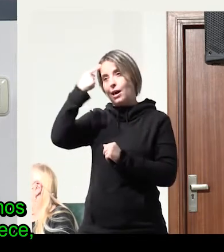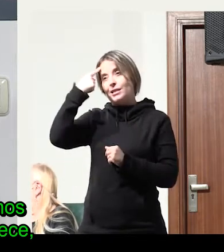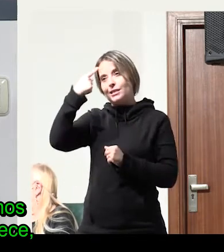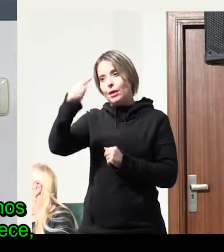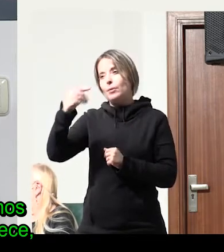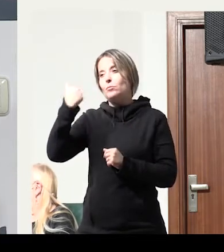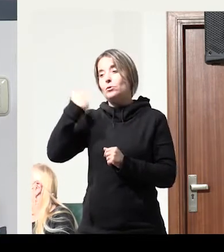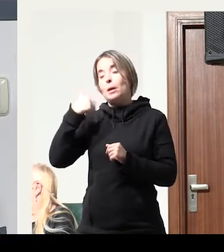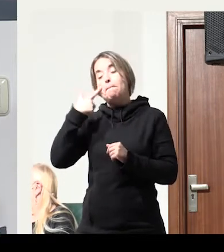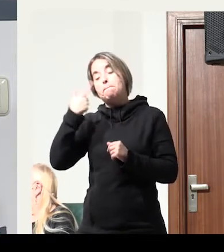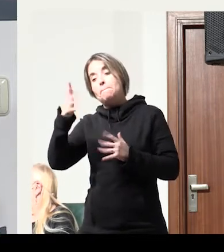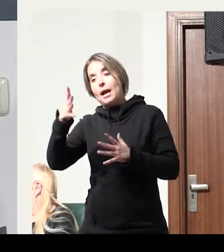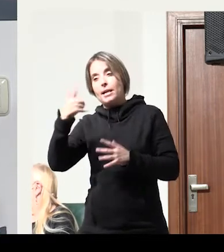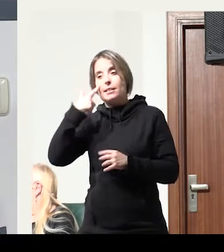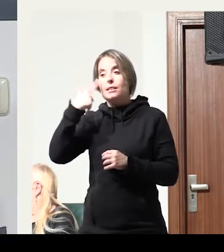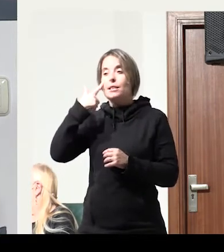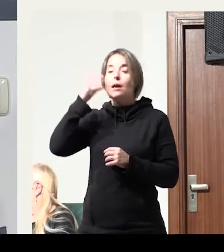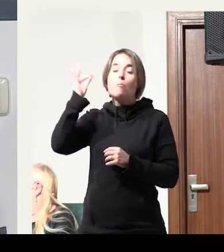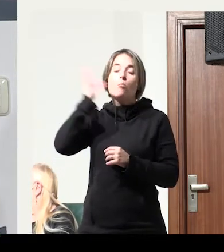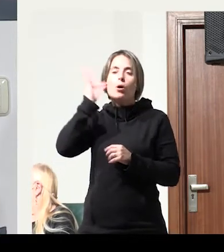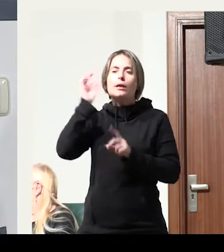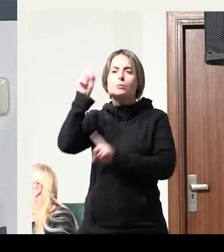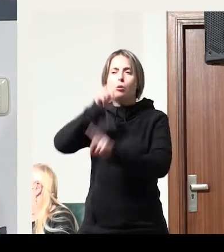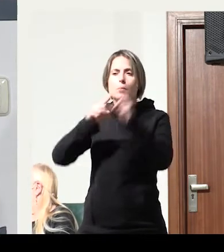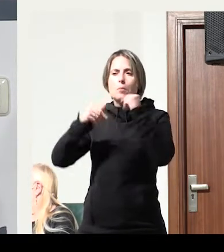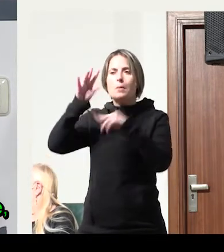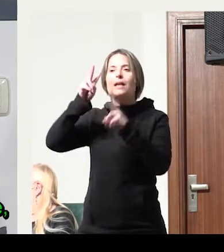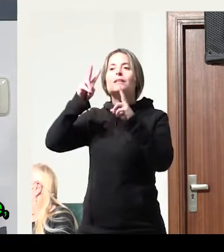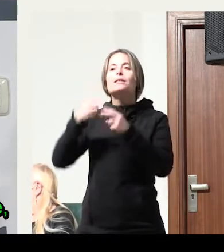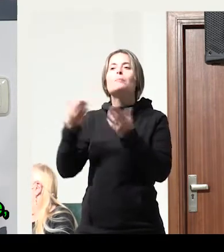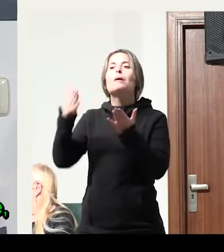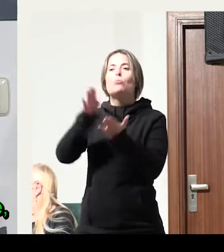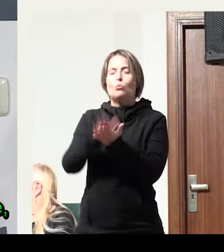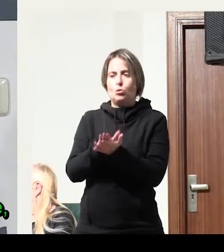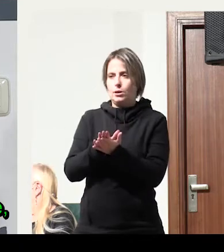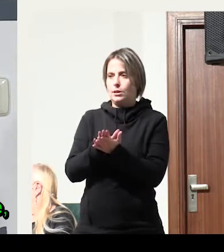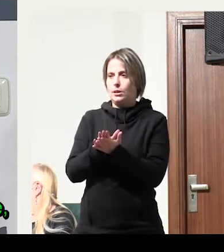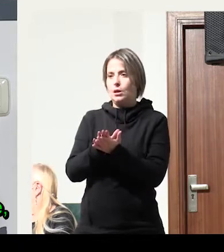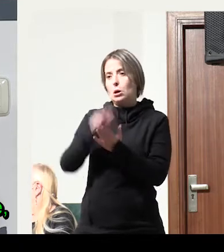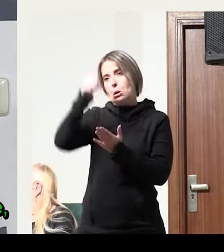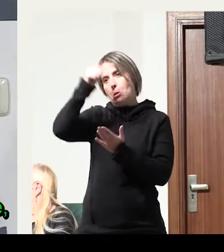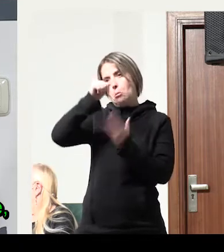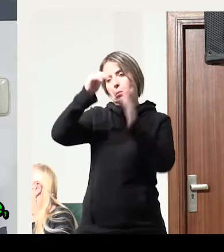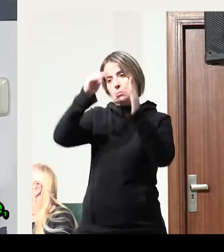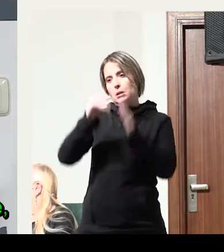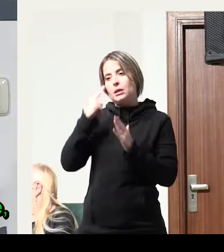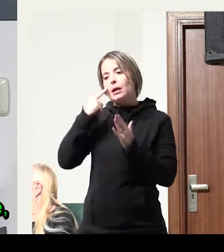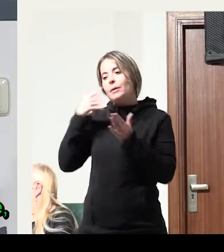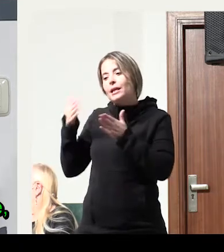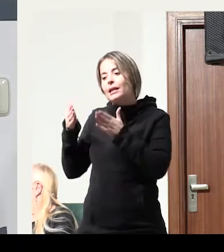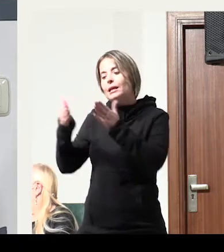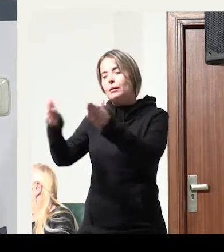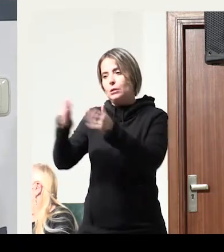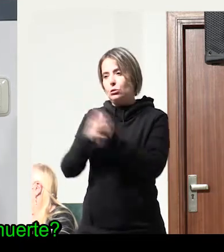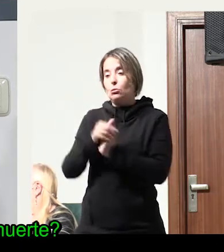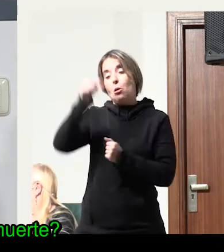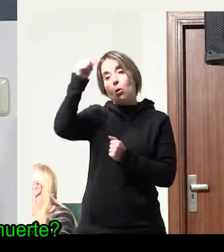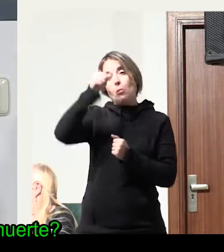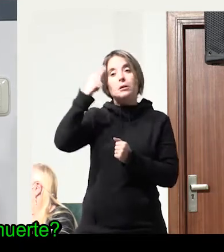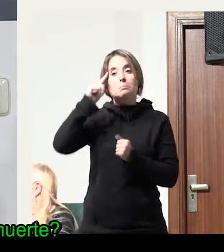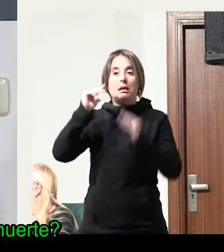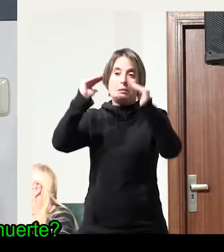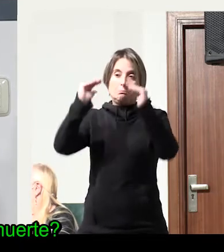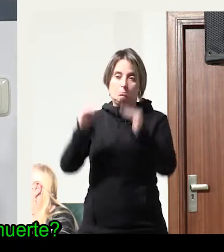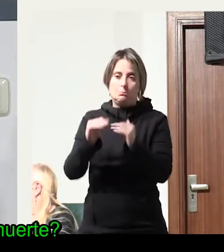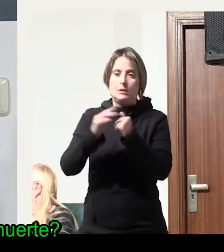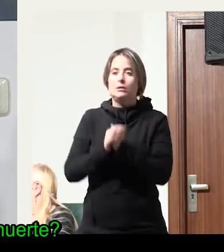parece, mayor en las mujeres sobre el tema de la muerte, ¿no?, y del camino hacia la muerte que en los hombres. ¿Qué